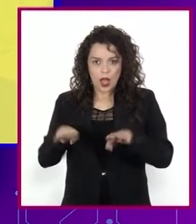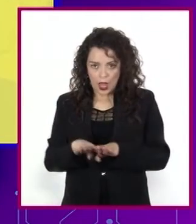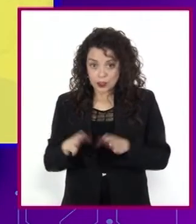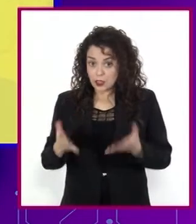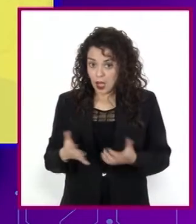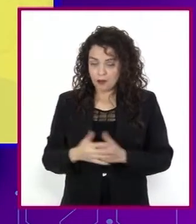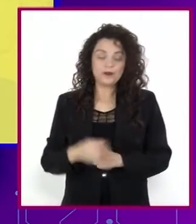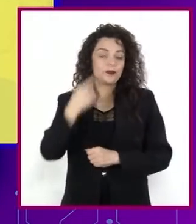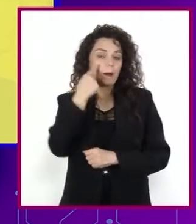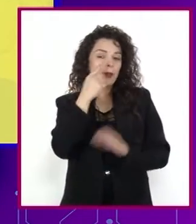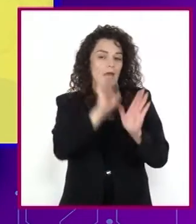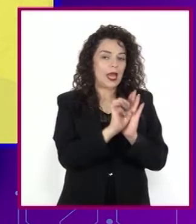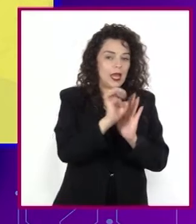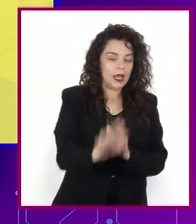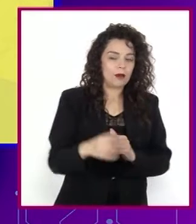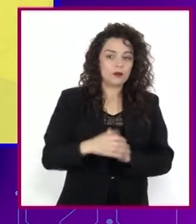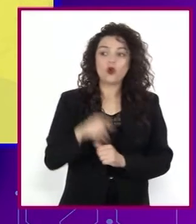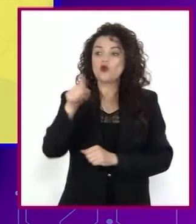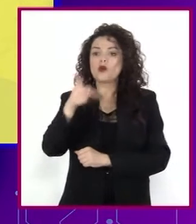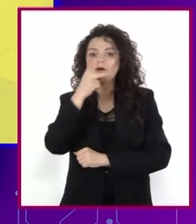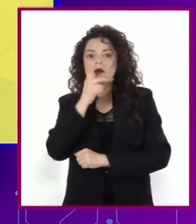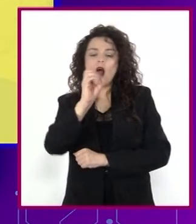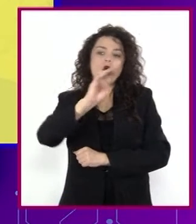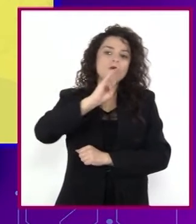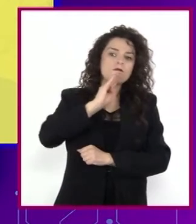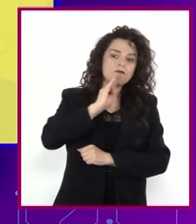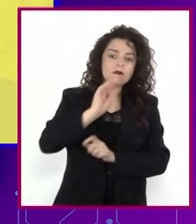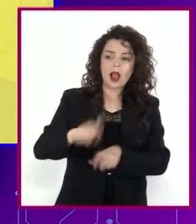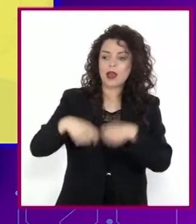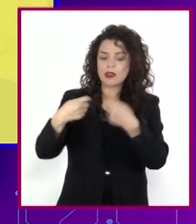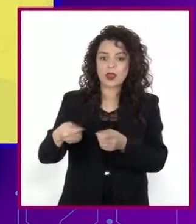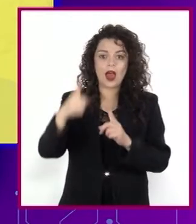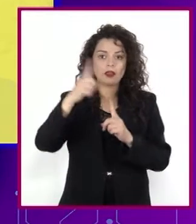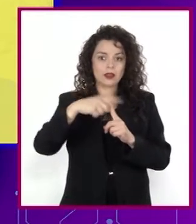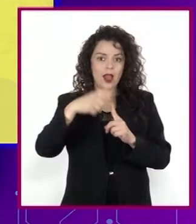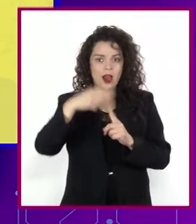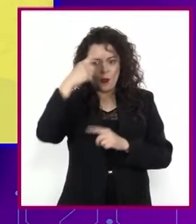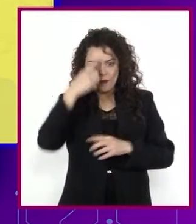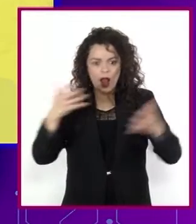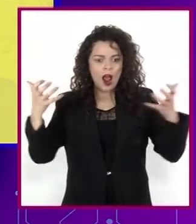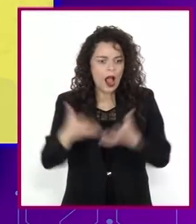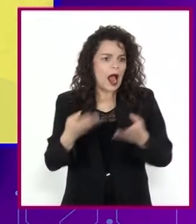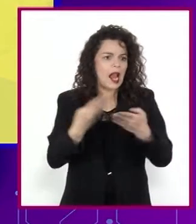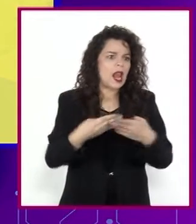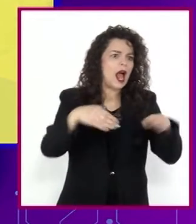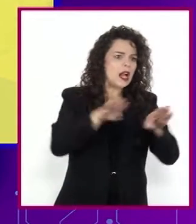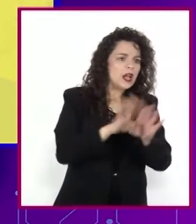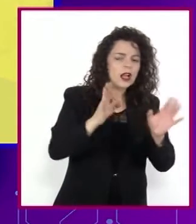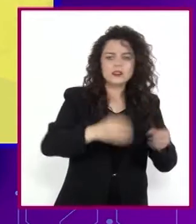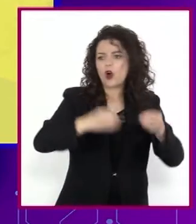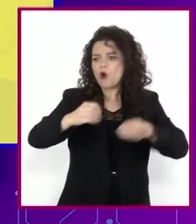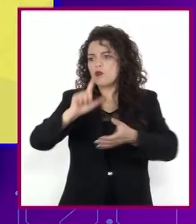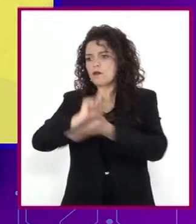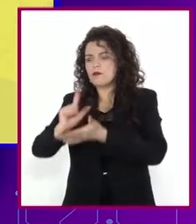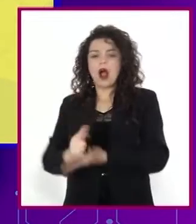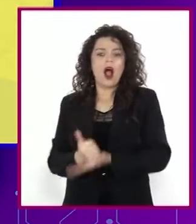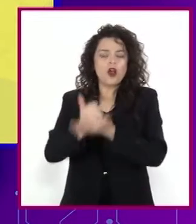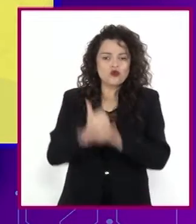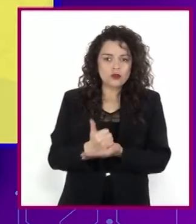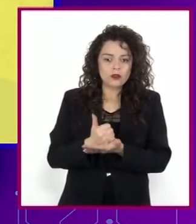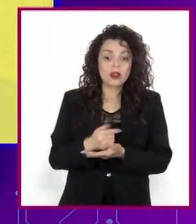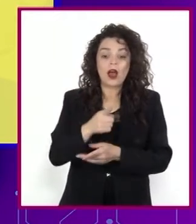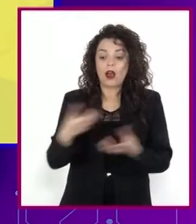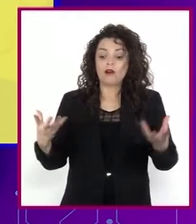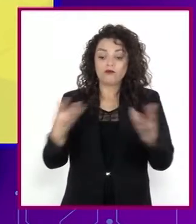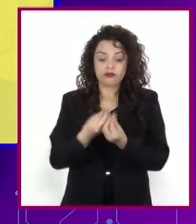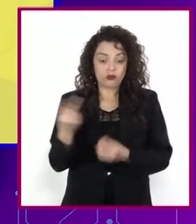ejemplo. Si tu papá o tu mamá les asignan tareas a ti y a tus hermanos, puedes platicar con ellos para que las actividades sean